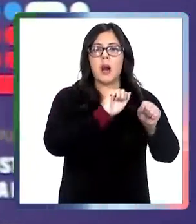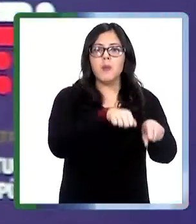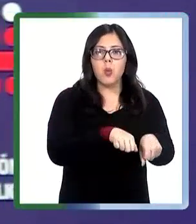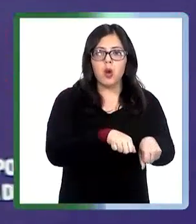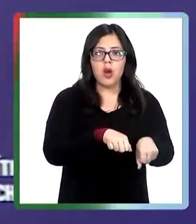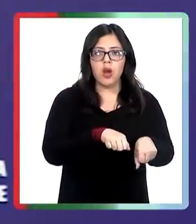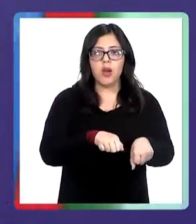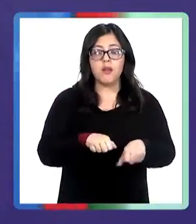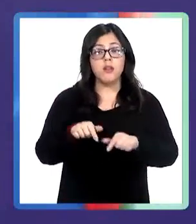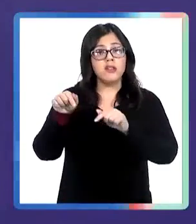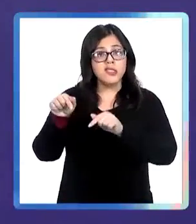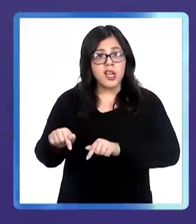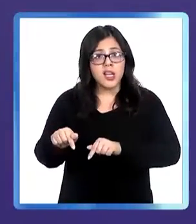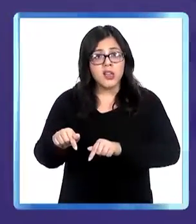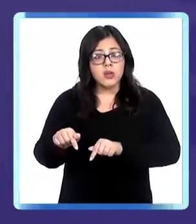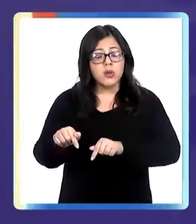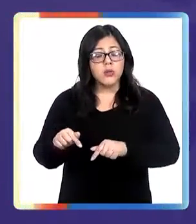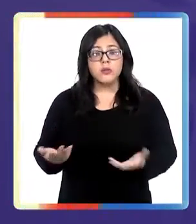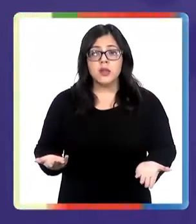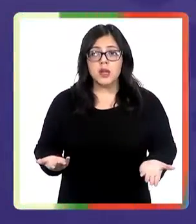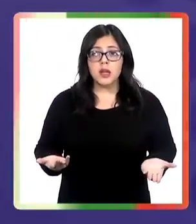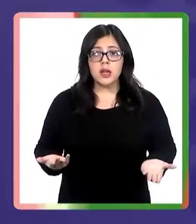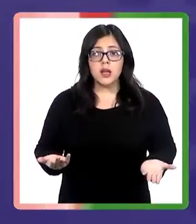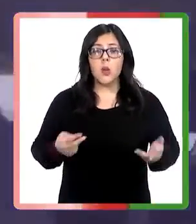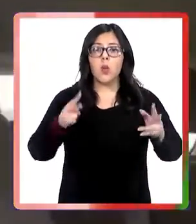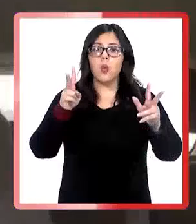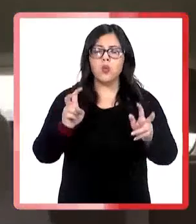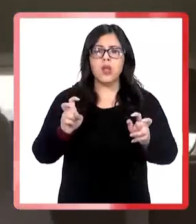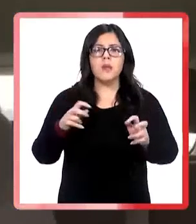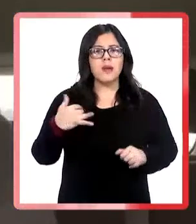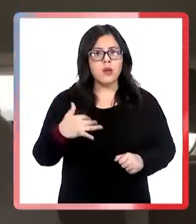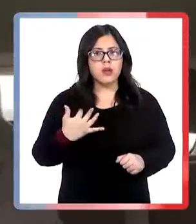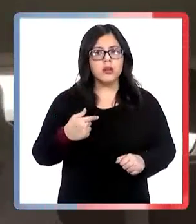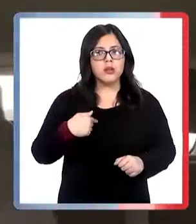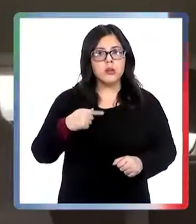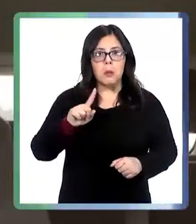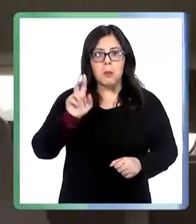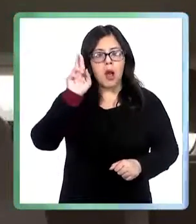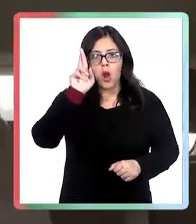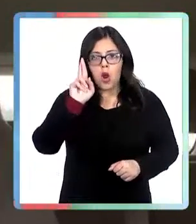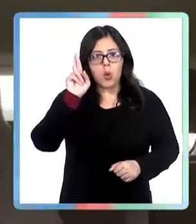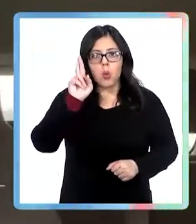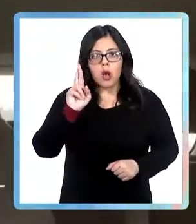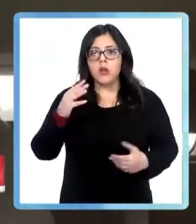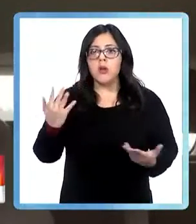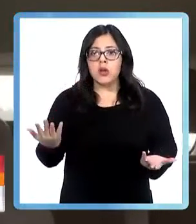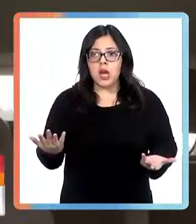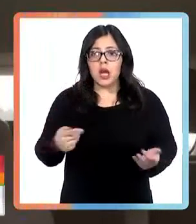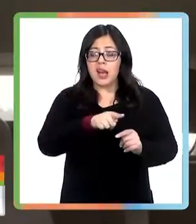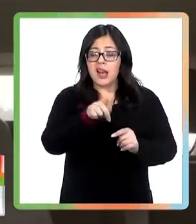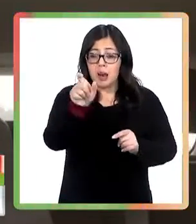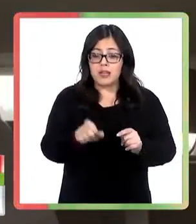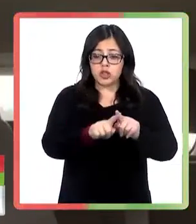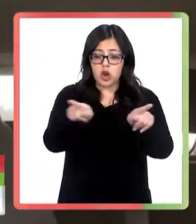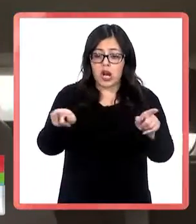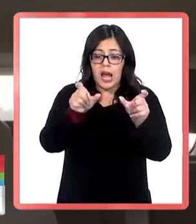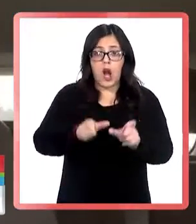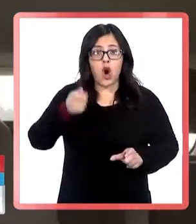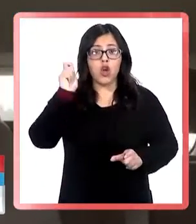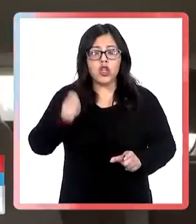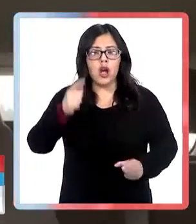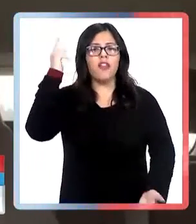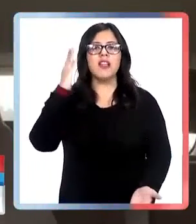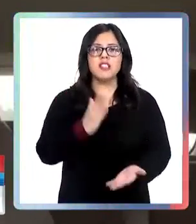opción del apruebo. Y esto hace algo inédito, que yo no recuerdo, que el Contralor tome